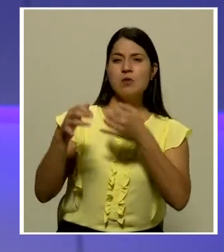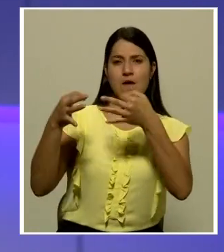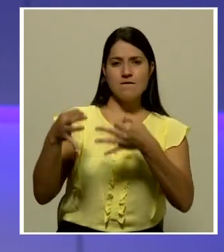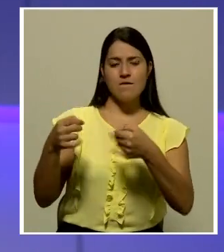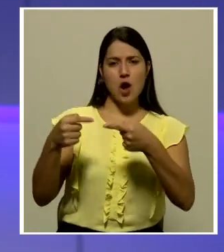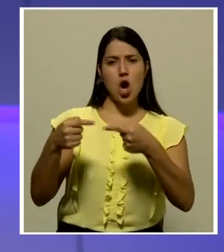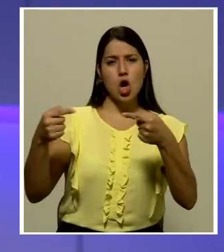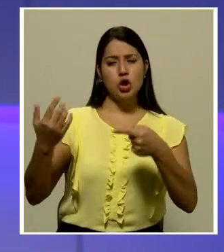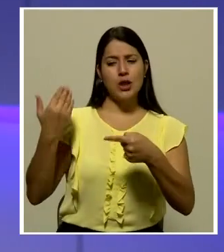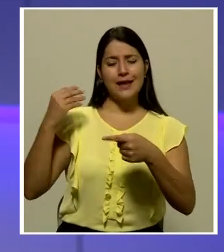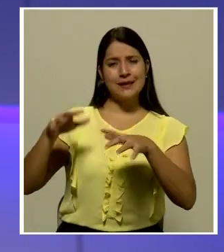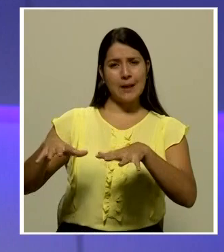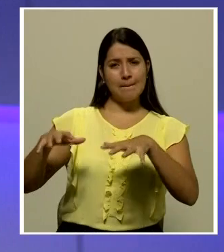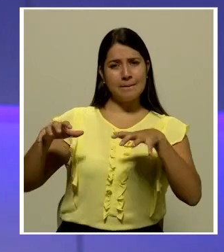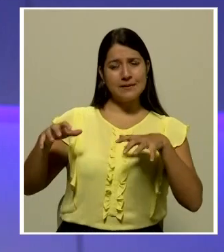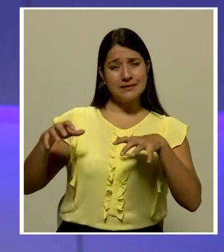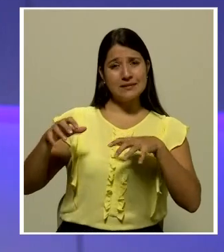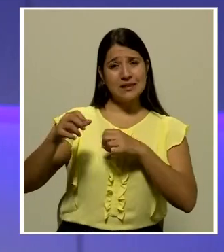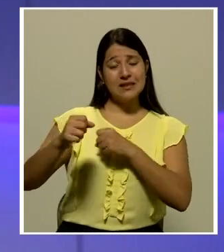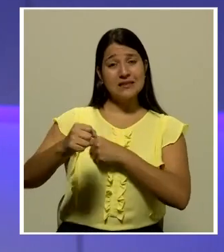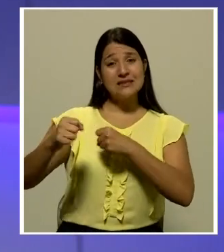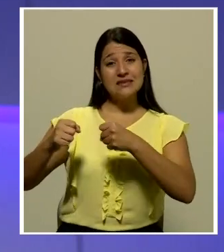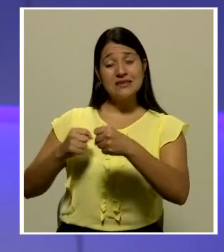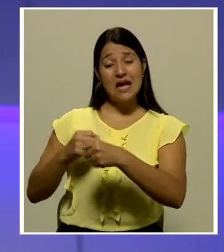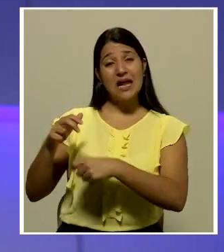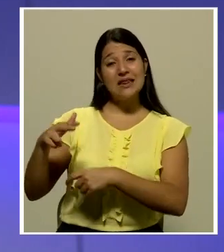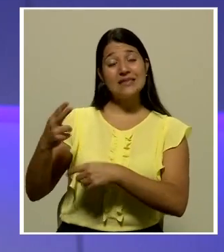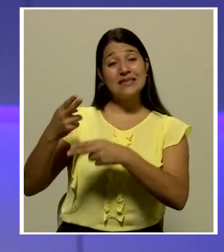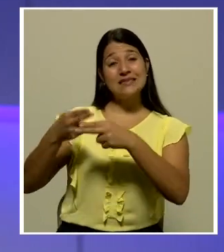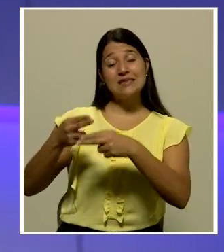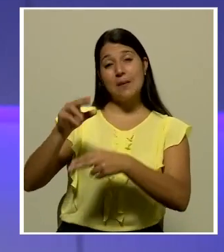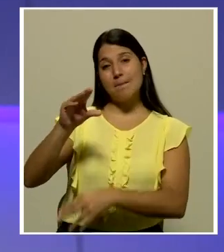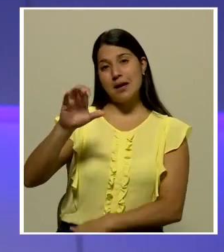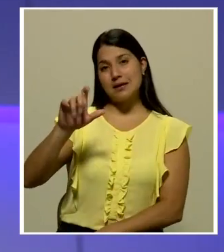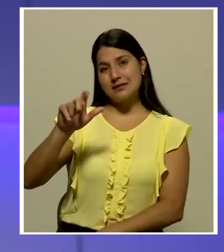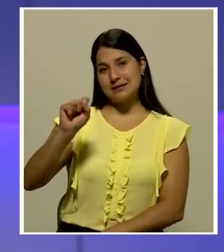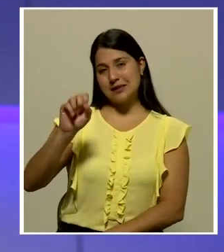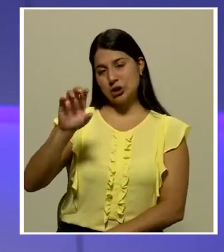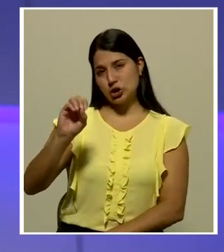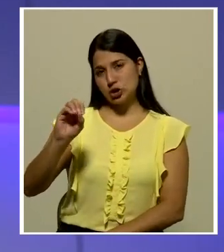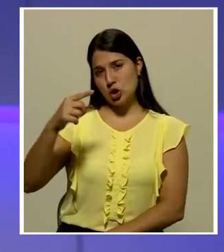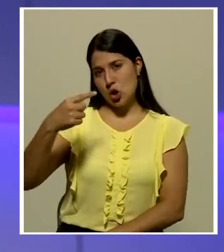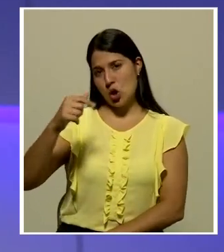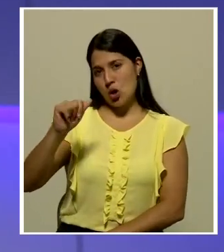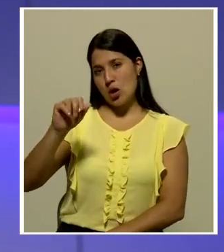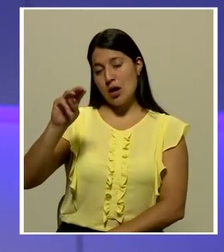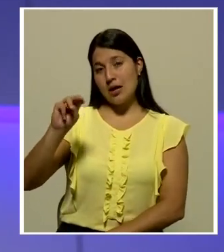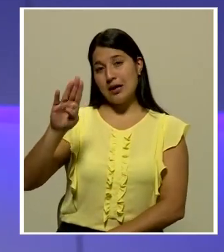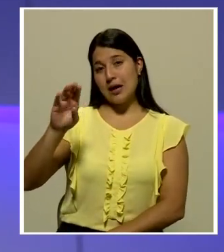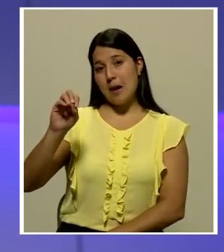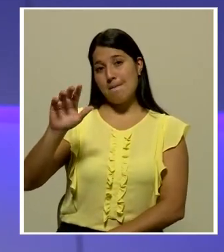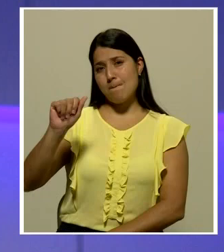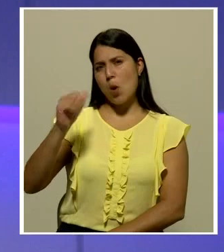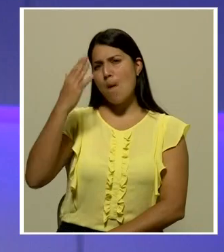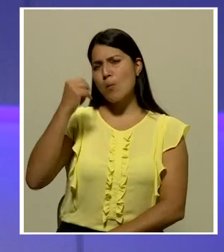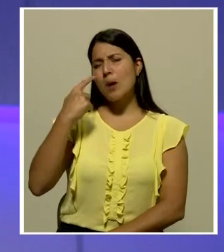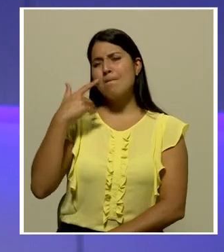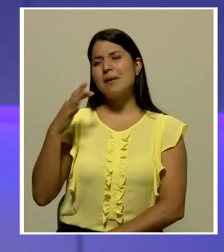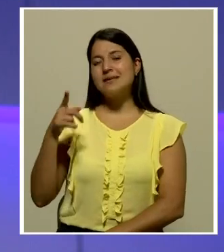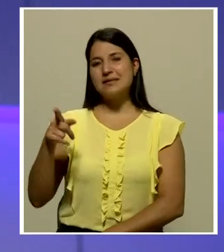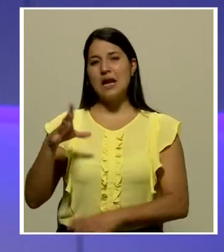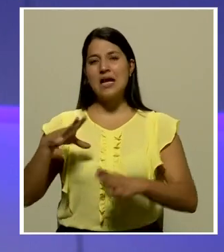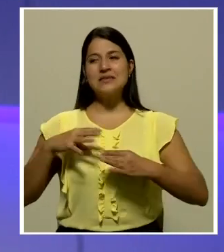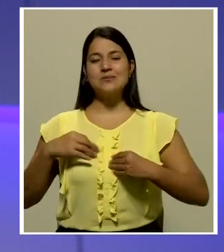ex magistrado de la Sala Tercera, Celso Gamboa. Le atribuyen el delito de dádiva por un viaje